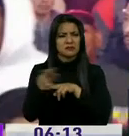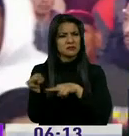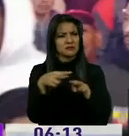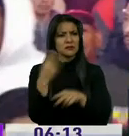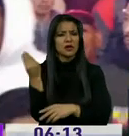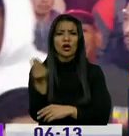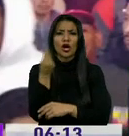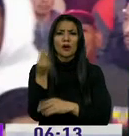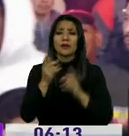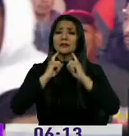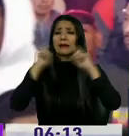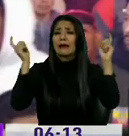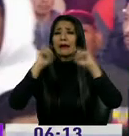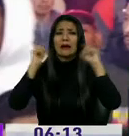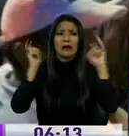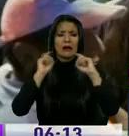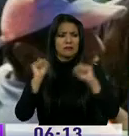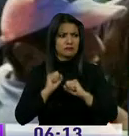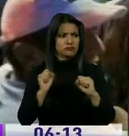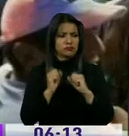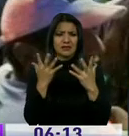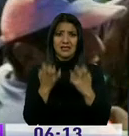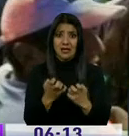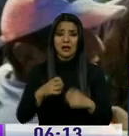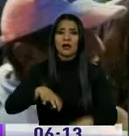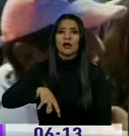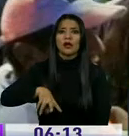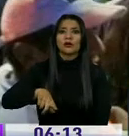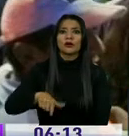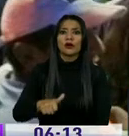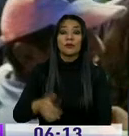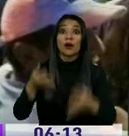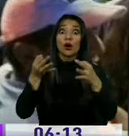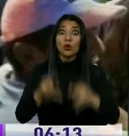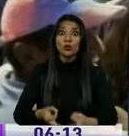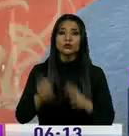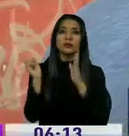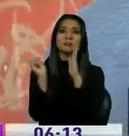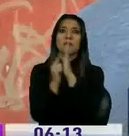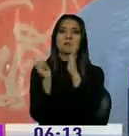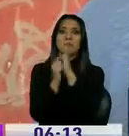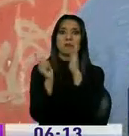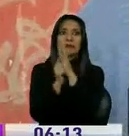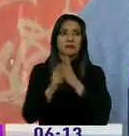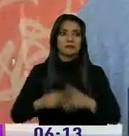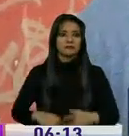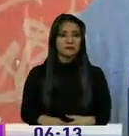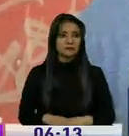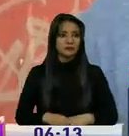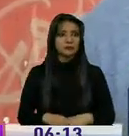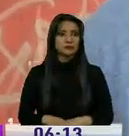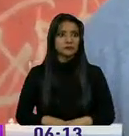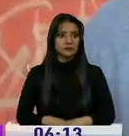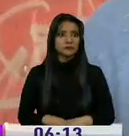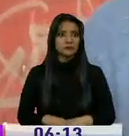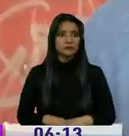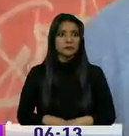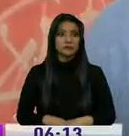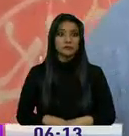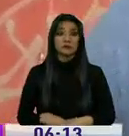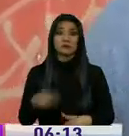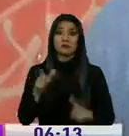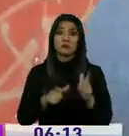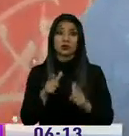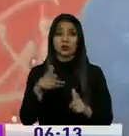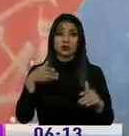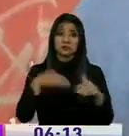jóvenes pidieron ayuda. Supuestamente les quisieron robar y fue cuando se armó el escándalo. De una manera violenta, agresiva, se acercaron a atacarles, a